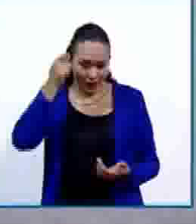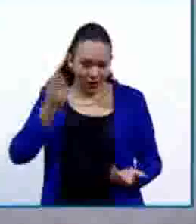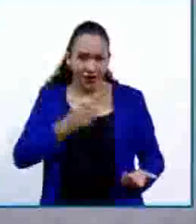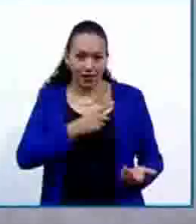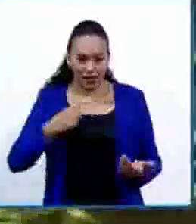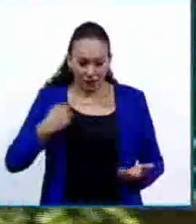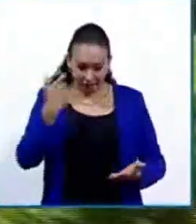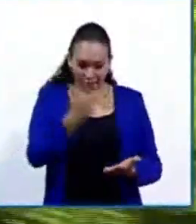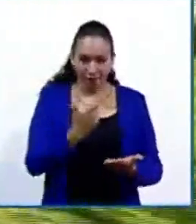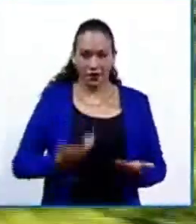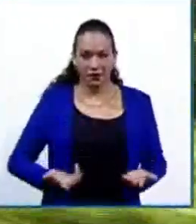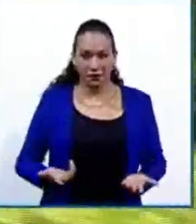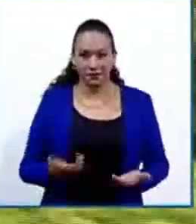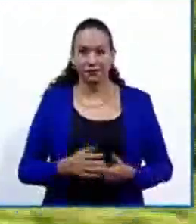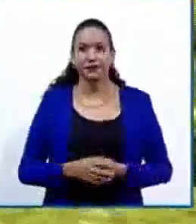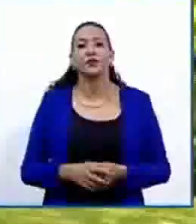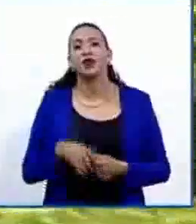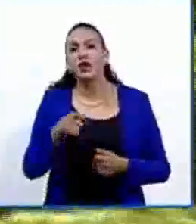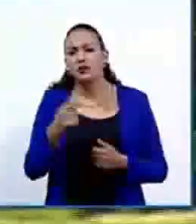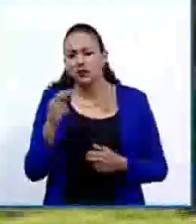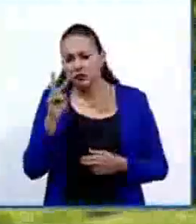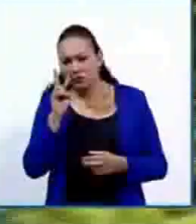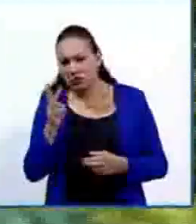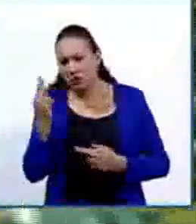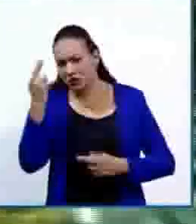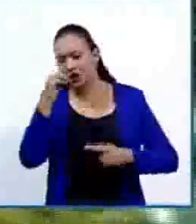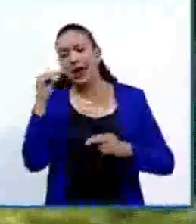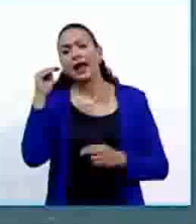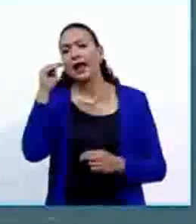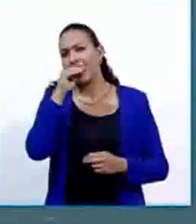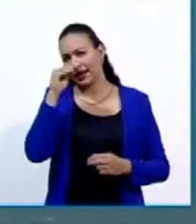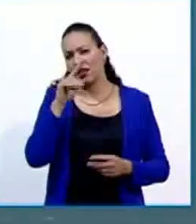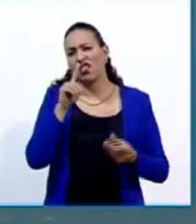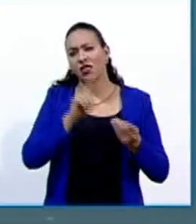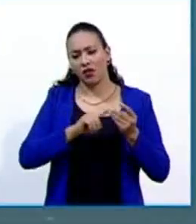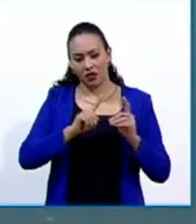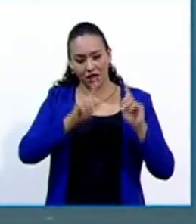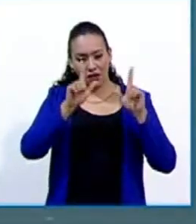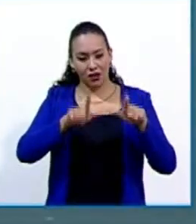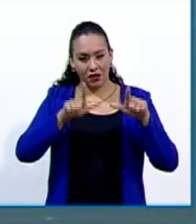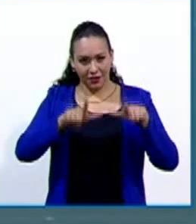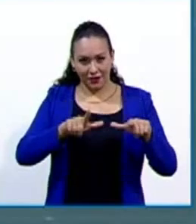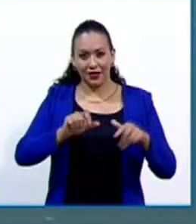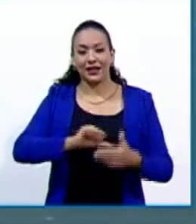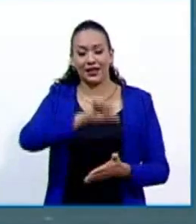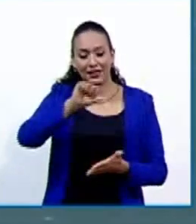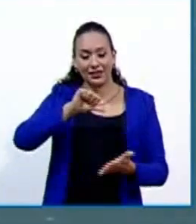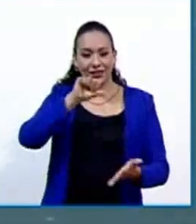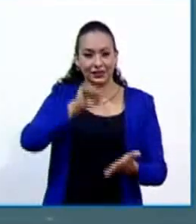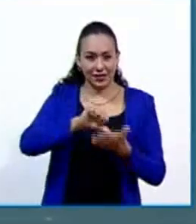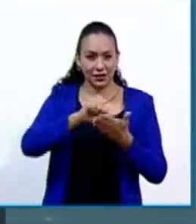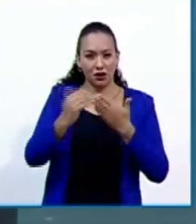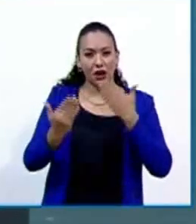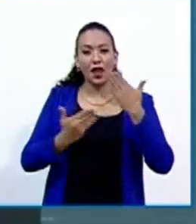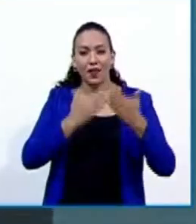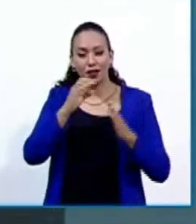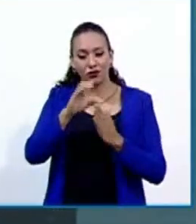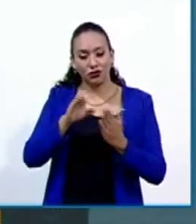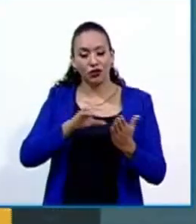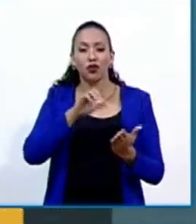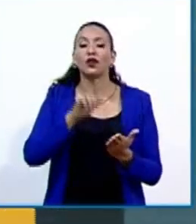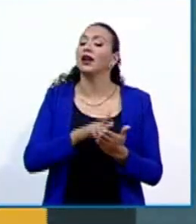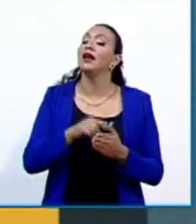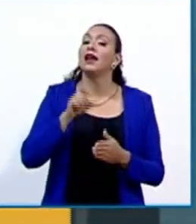entre otros temas. Puede consultarlo de manera gratuita en el sitio web del Centro de Estudios Constitucionales y en la red